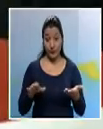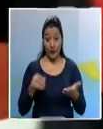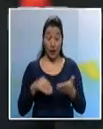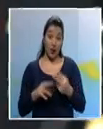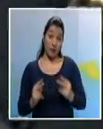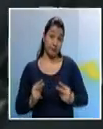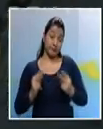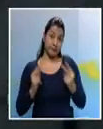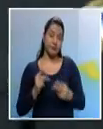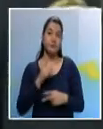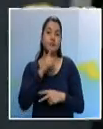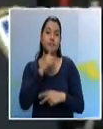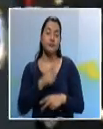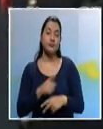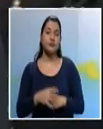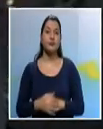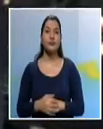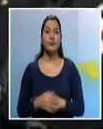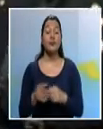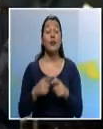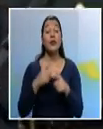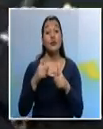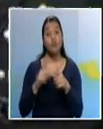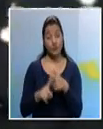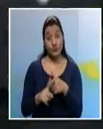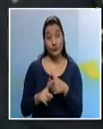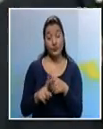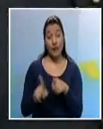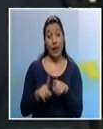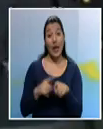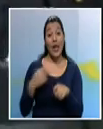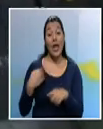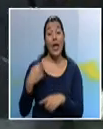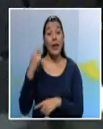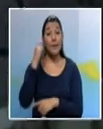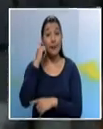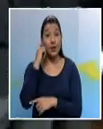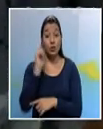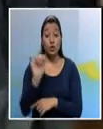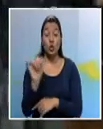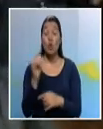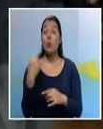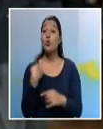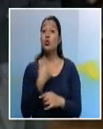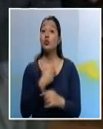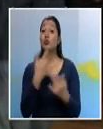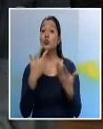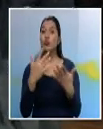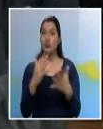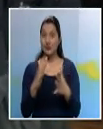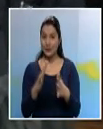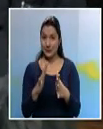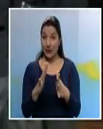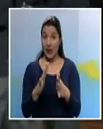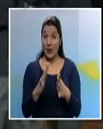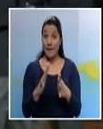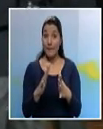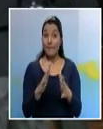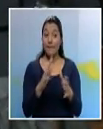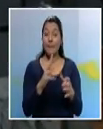realidad. Pues bien, hermanos, así como participamos en Cristo de su